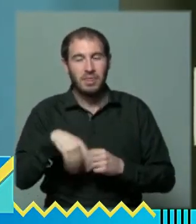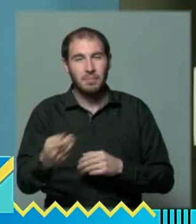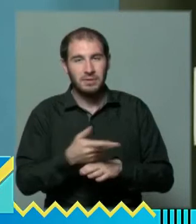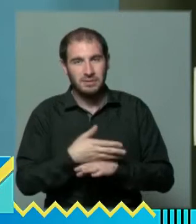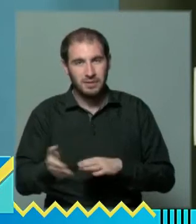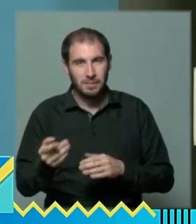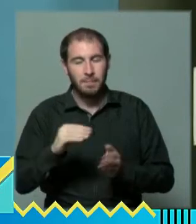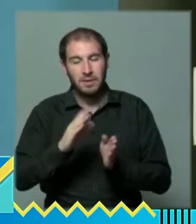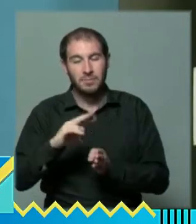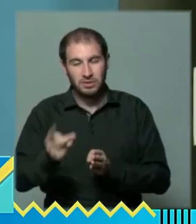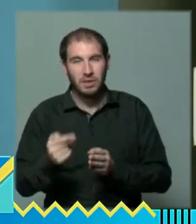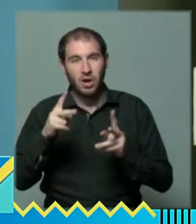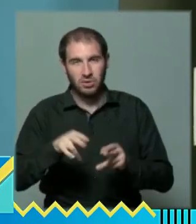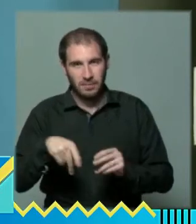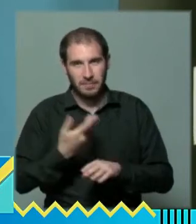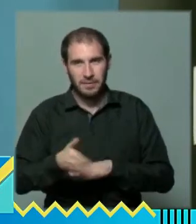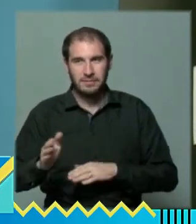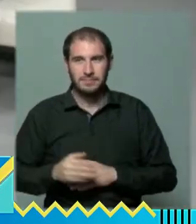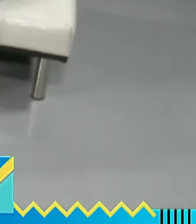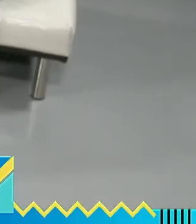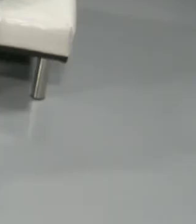después lo retomamos en el próximo bloque. Vamos a un corte y enseguida volvemos.